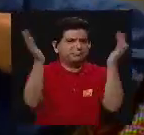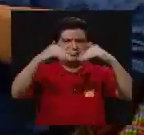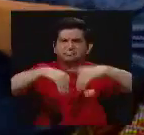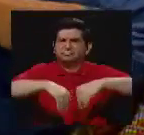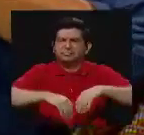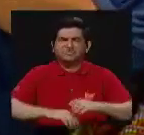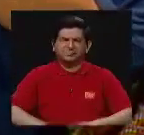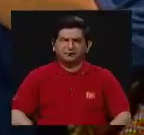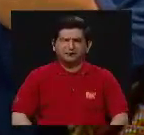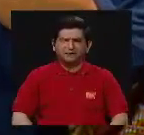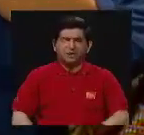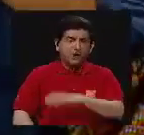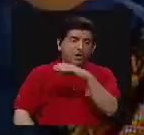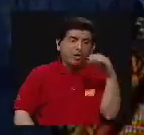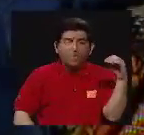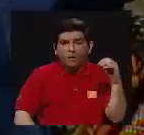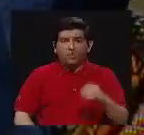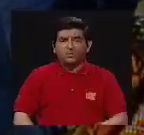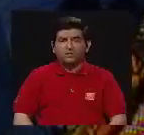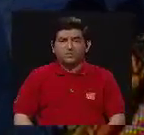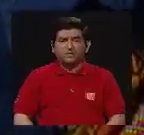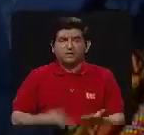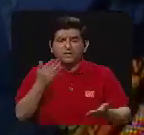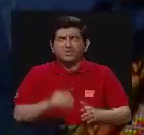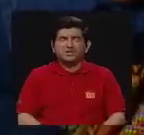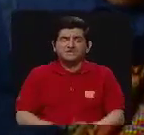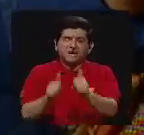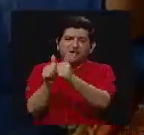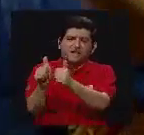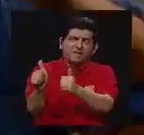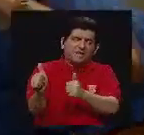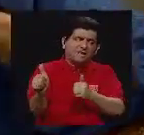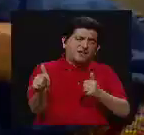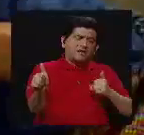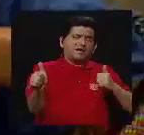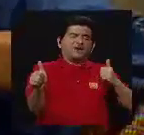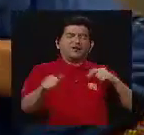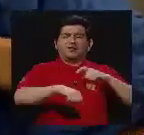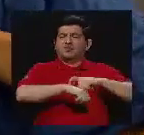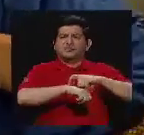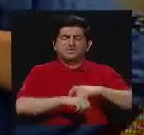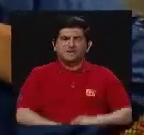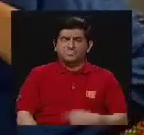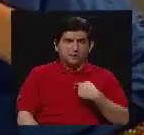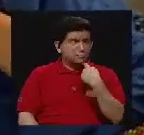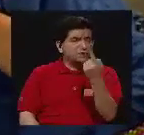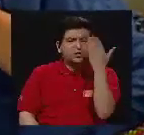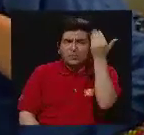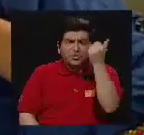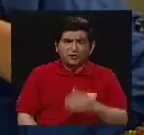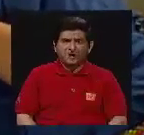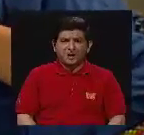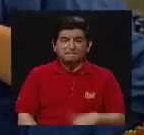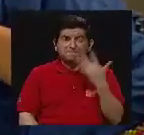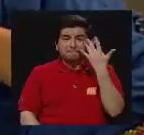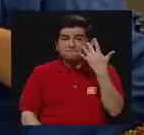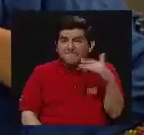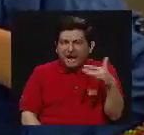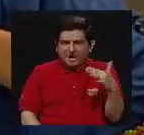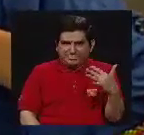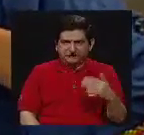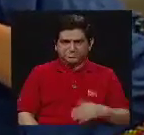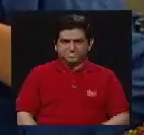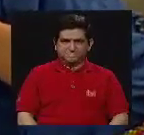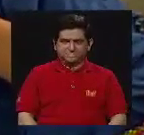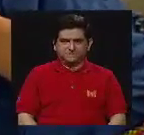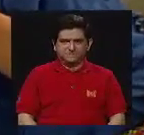ya no exista, que quedara como rezagada en el tiempo? Y te lo digo por esto, porque daría la impresión